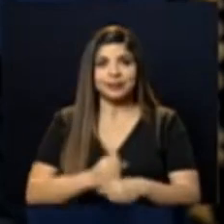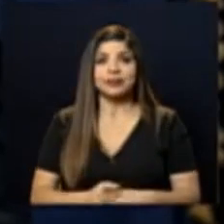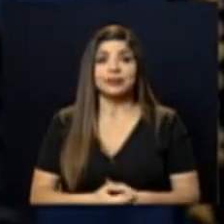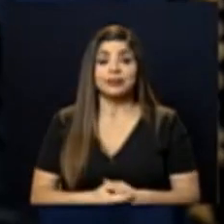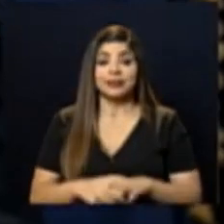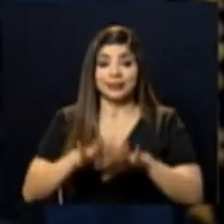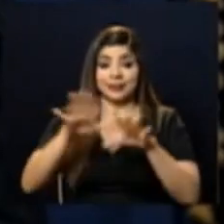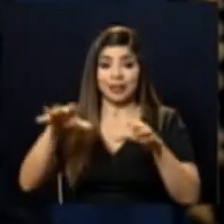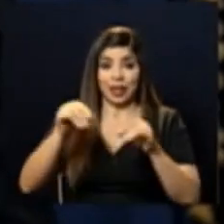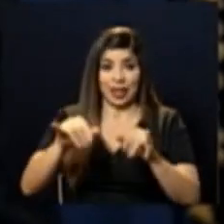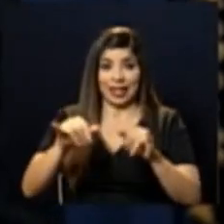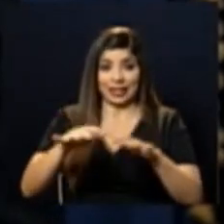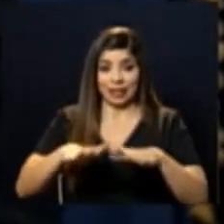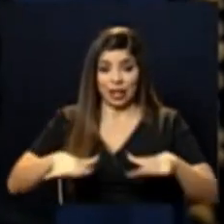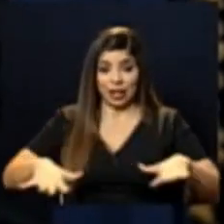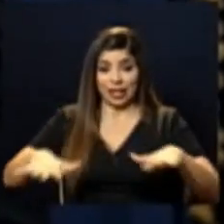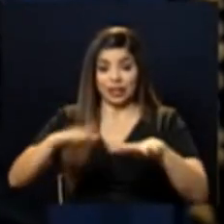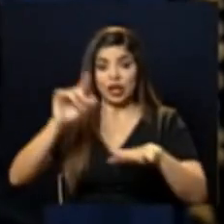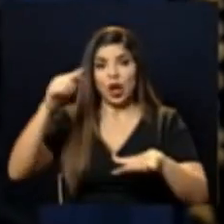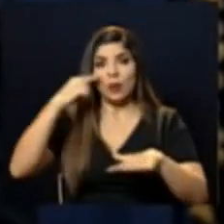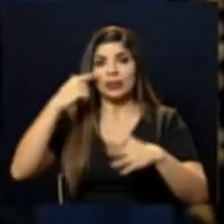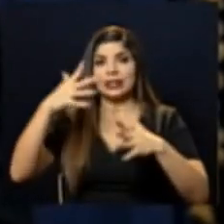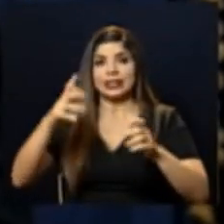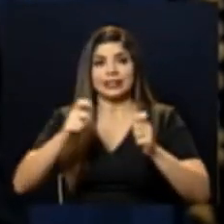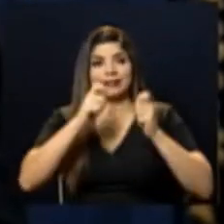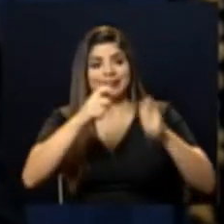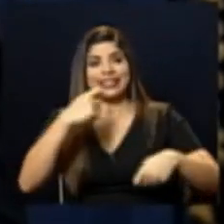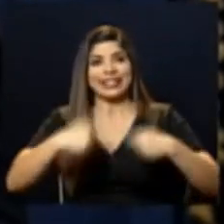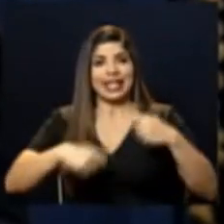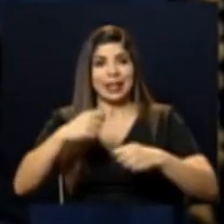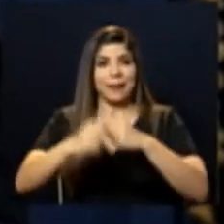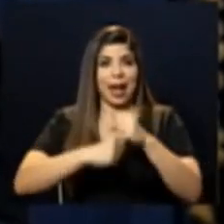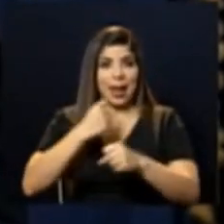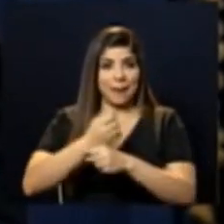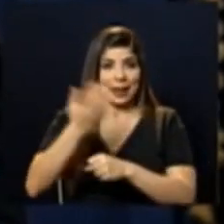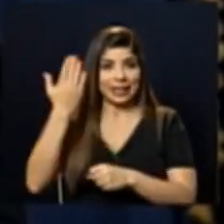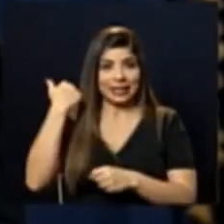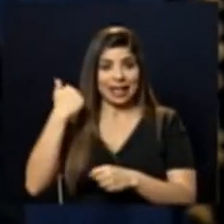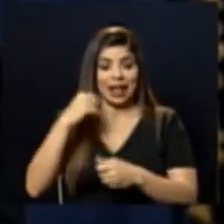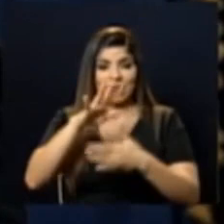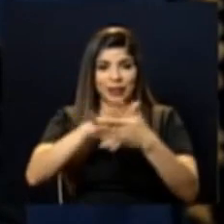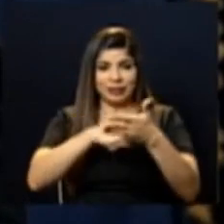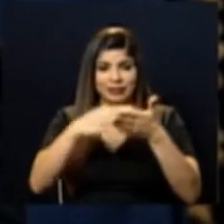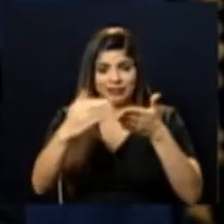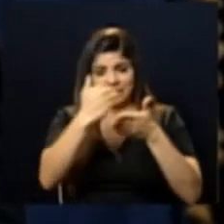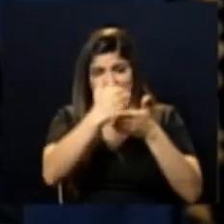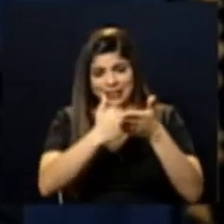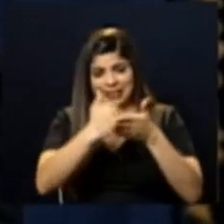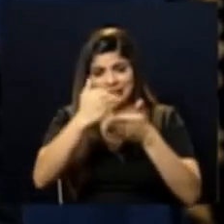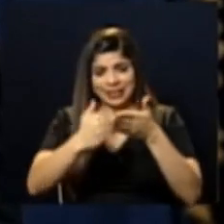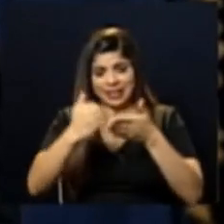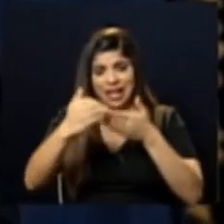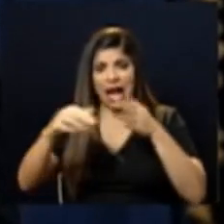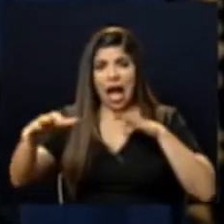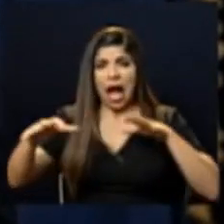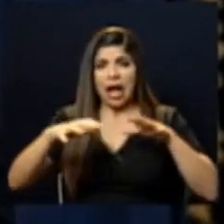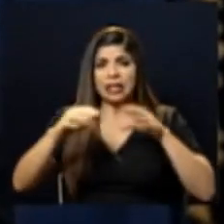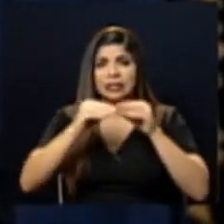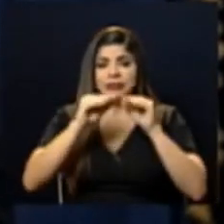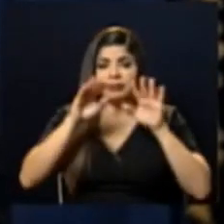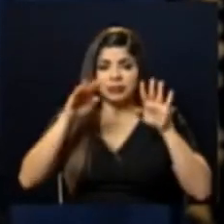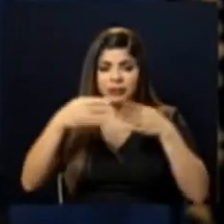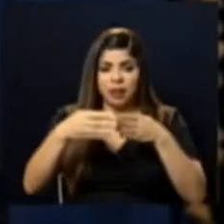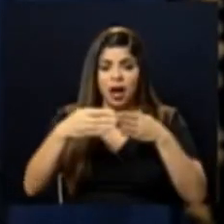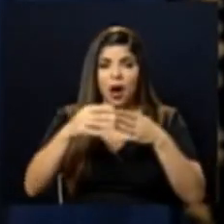este sentido, el gobierno presentó en septiembre del año pasado una agenda con acciones concentradas en